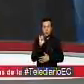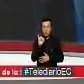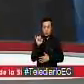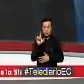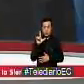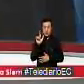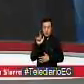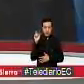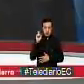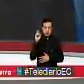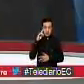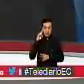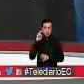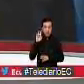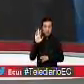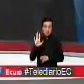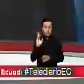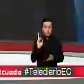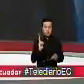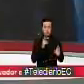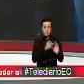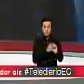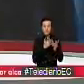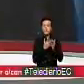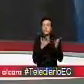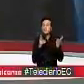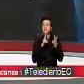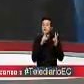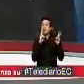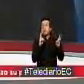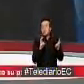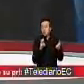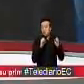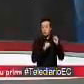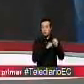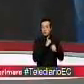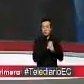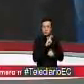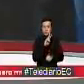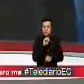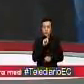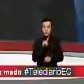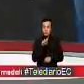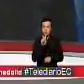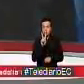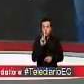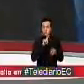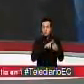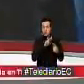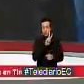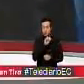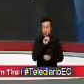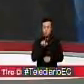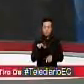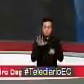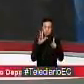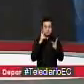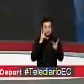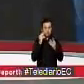sea investigada su supuesta participación en el caso Sobornos 2012-2016. A continuación los